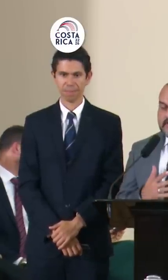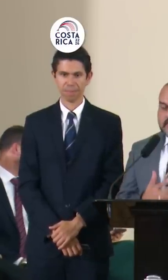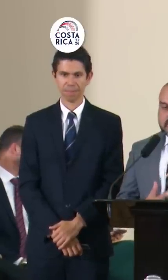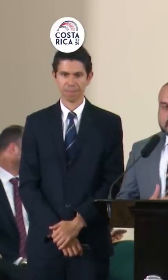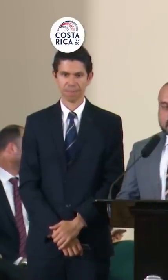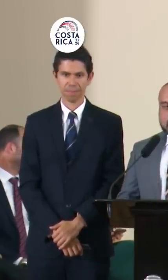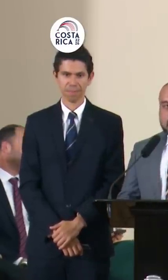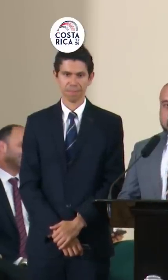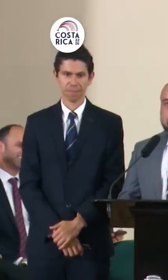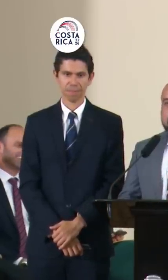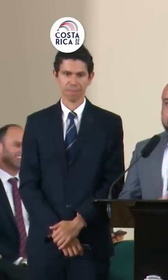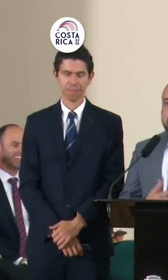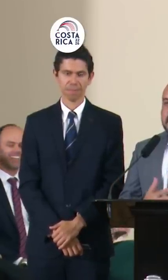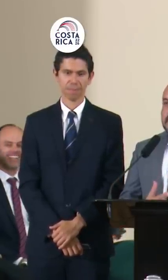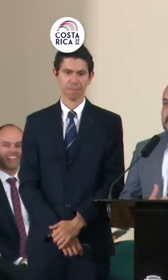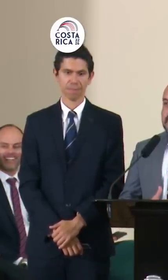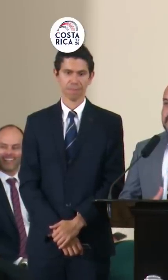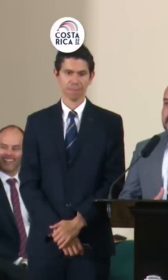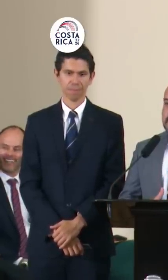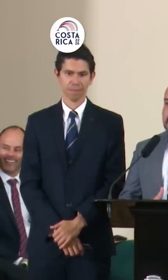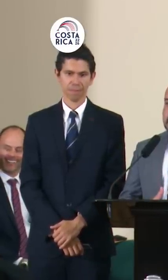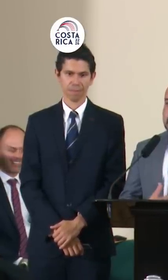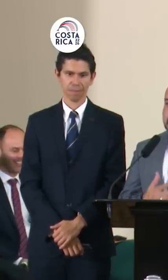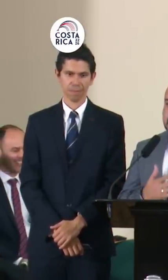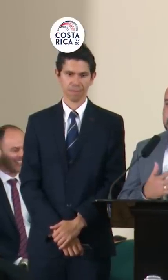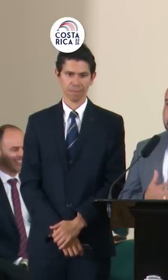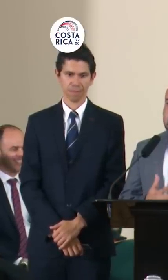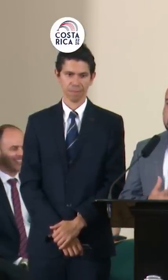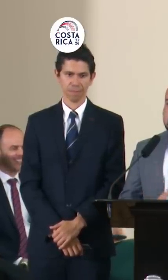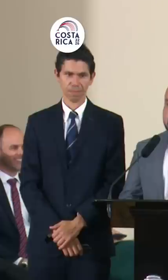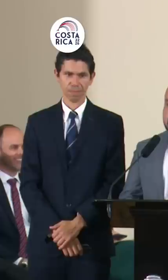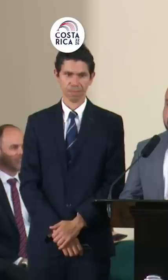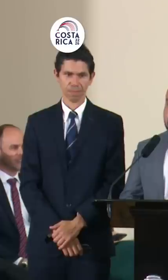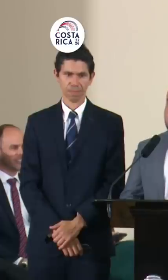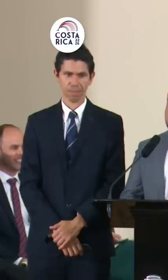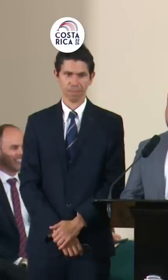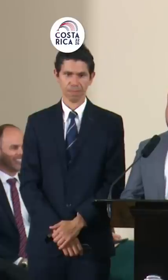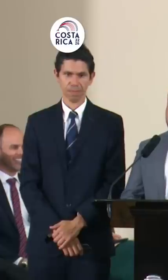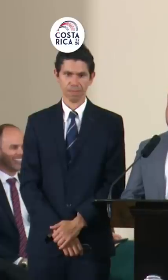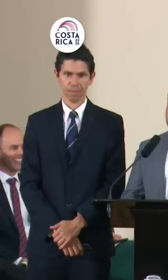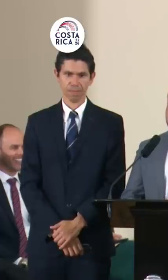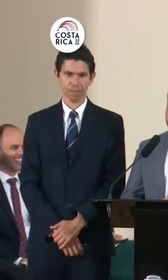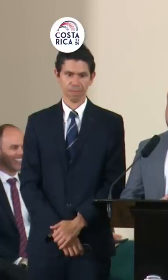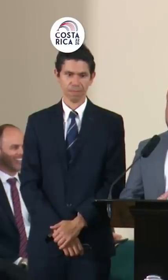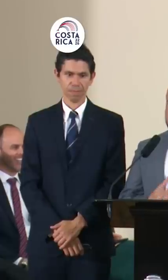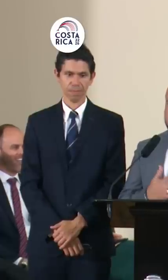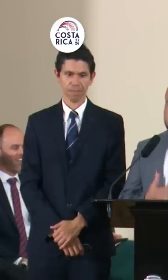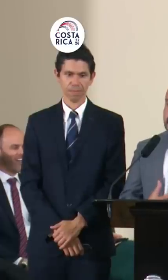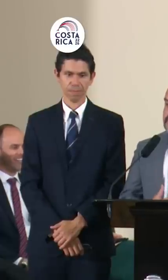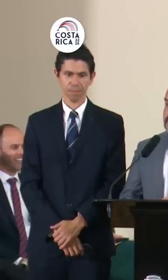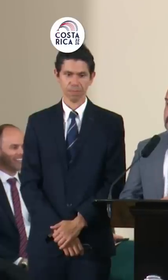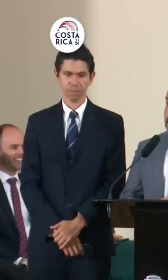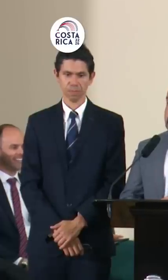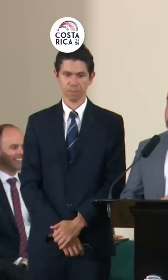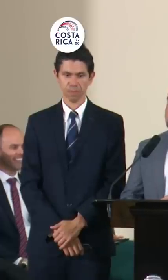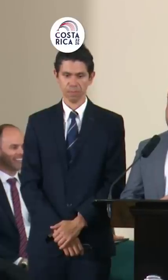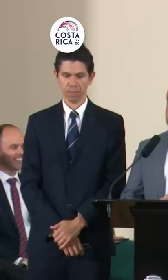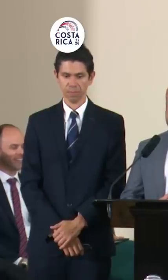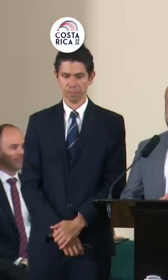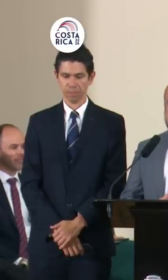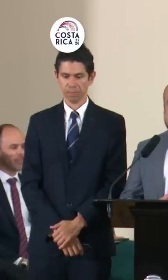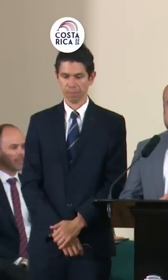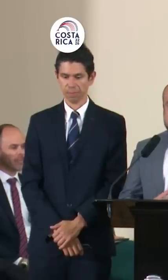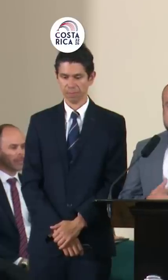sur y ver el dolor humano de primera mano realmente crea una sensibilidad importante en los que tenemos que